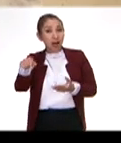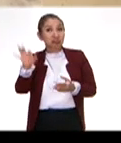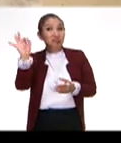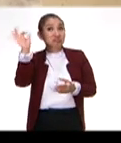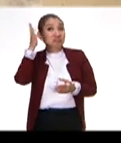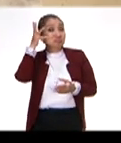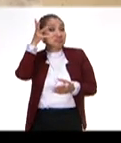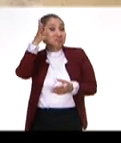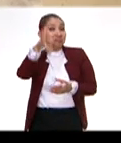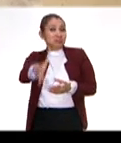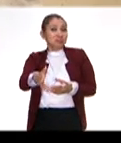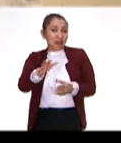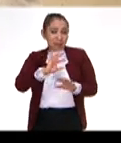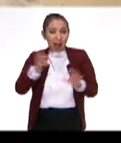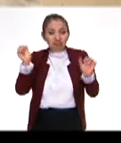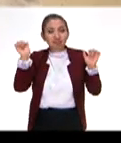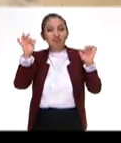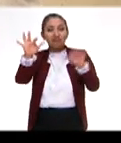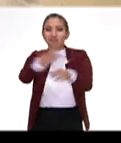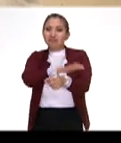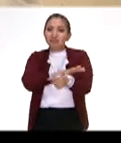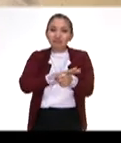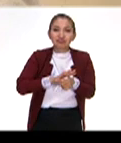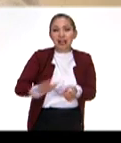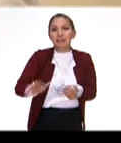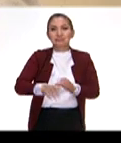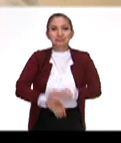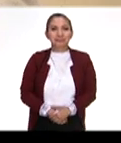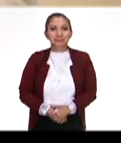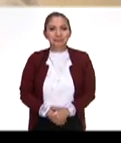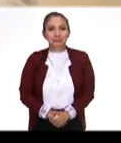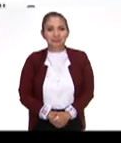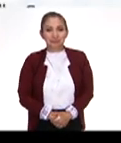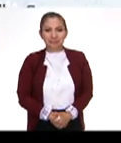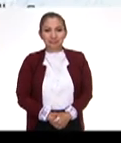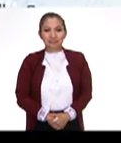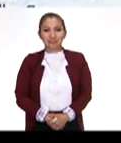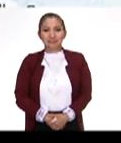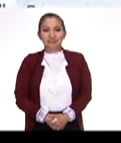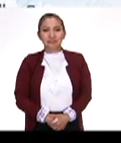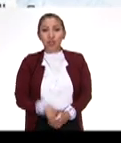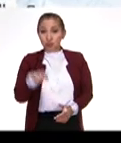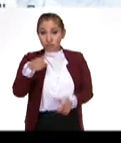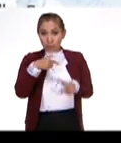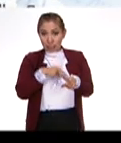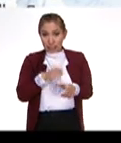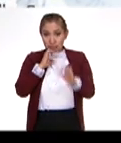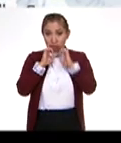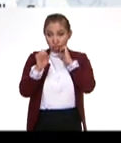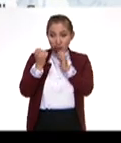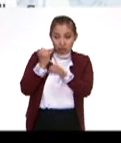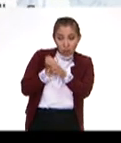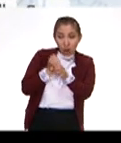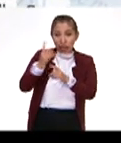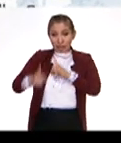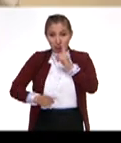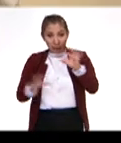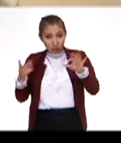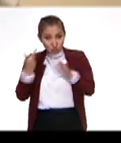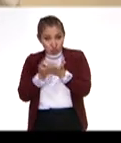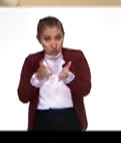de nuestra vida van a estar a reventar. ¿Y seguirás con el periodismo y la